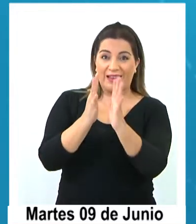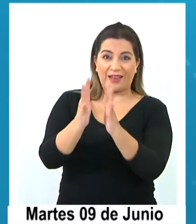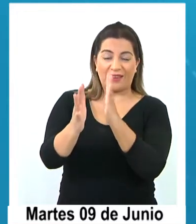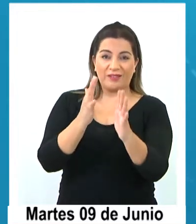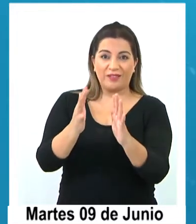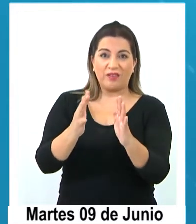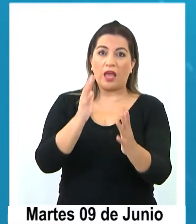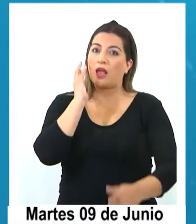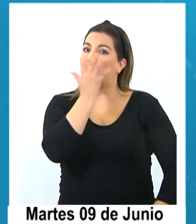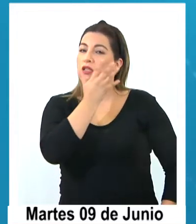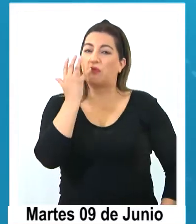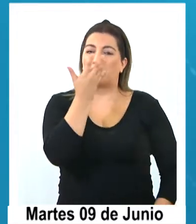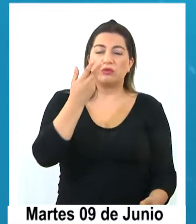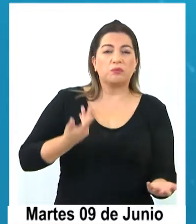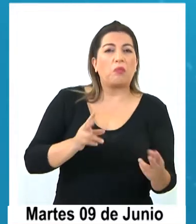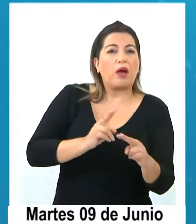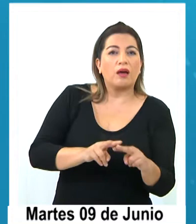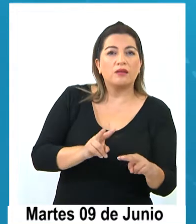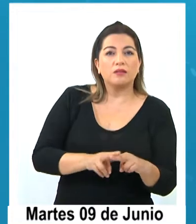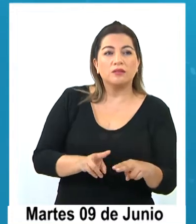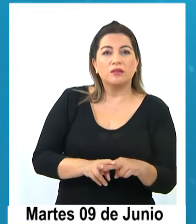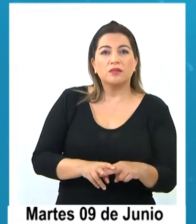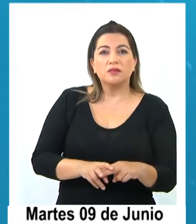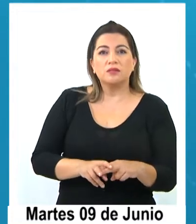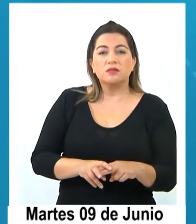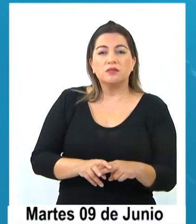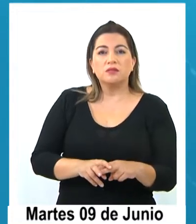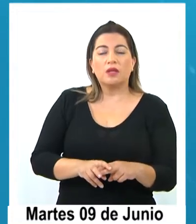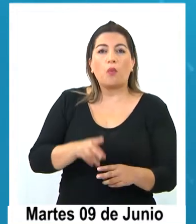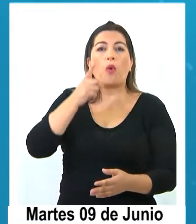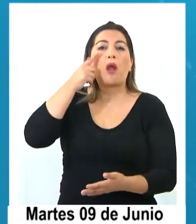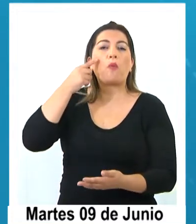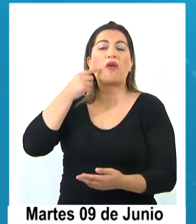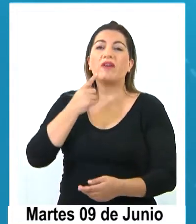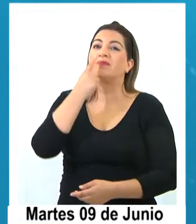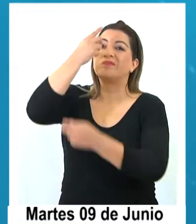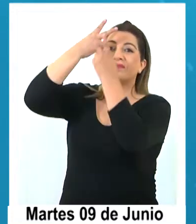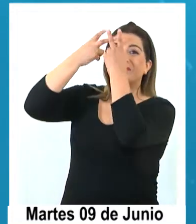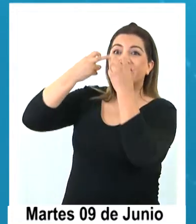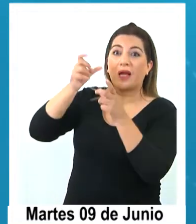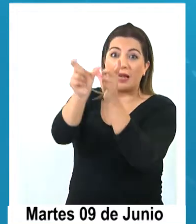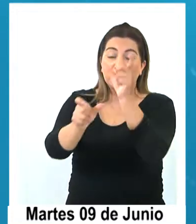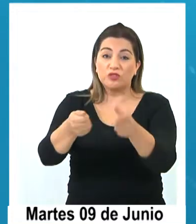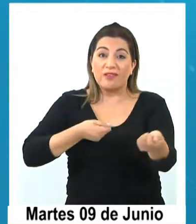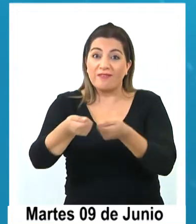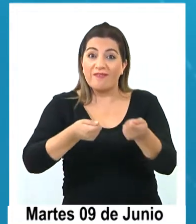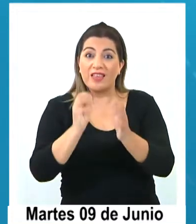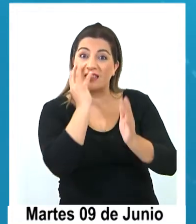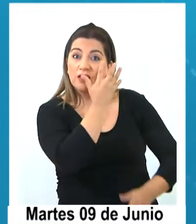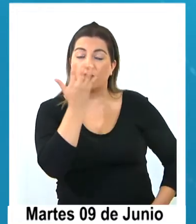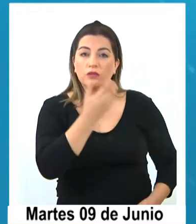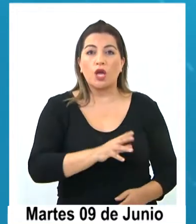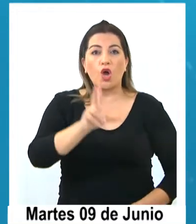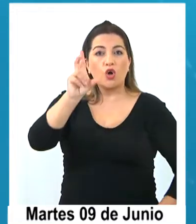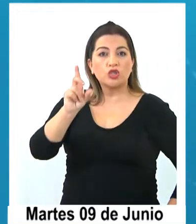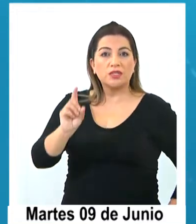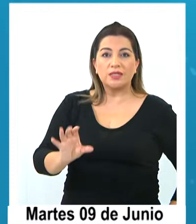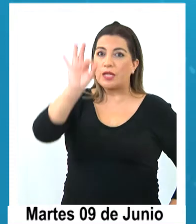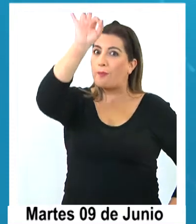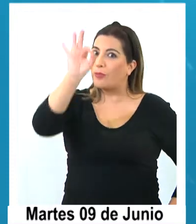frutas, realizaron el té rápido, la prueba rápida a los comerciantes. El